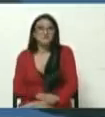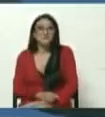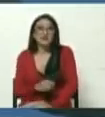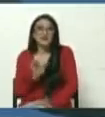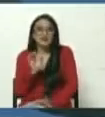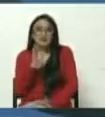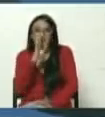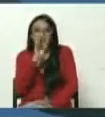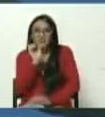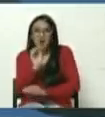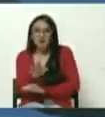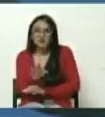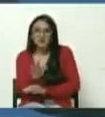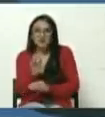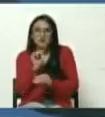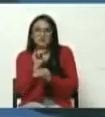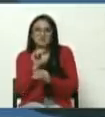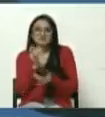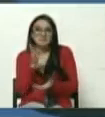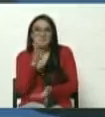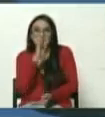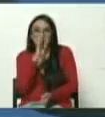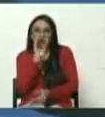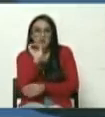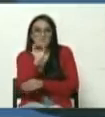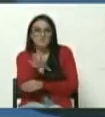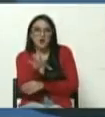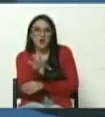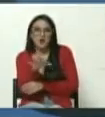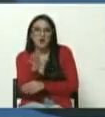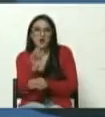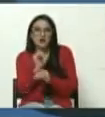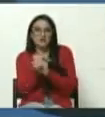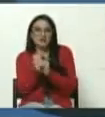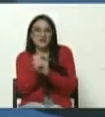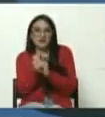depósitos, transferencias bancarias, etcétera.